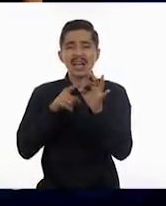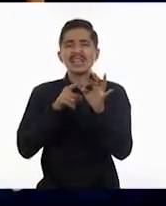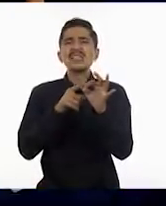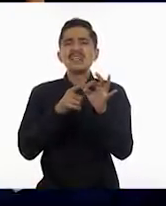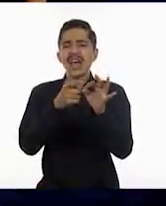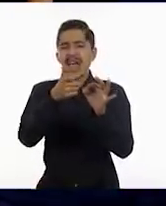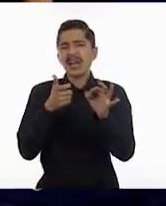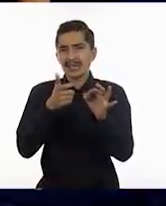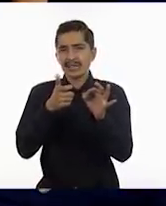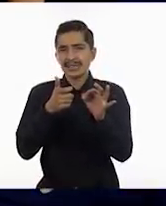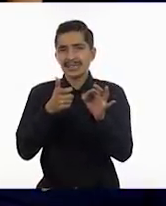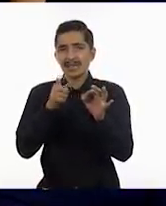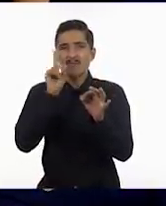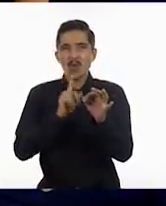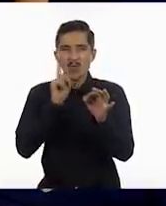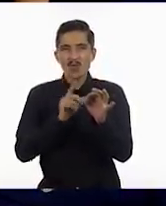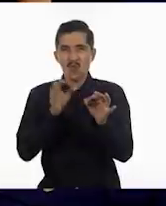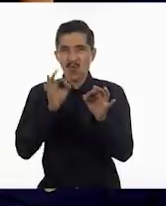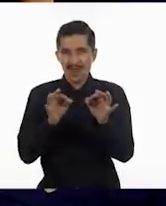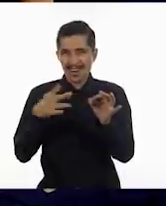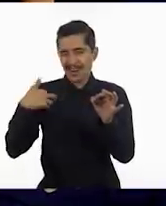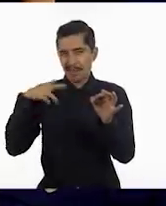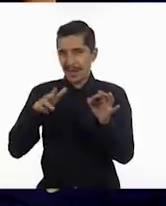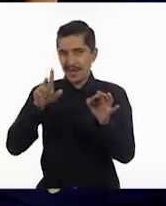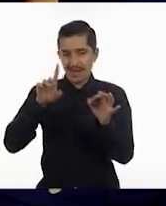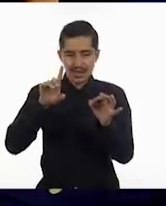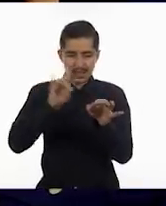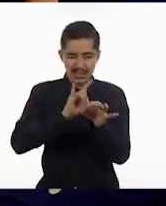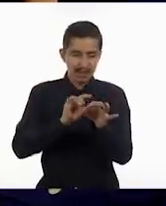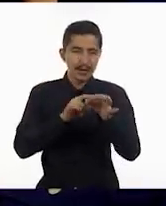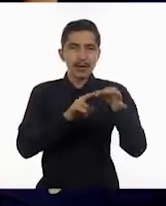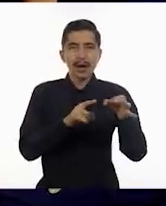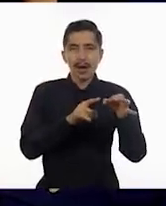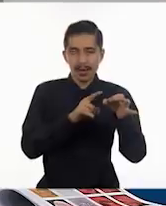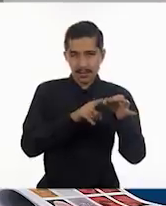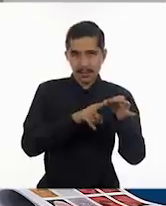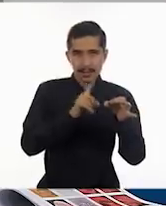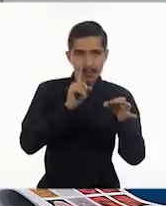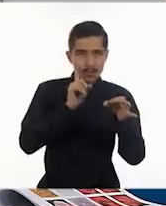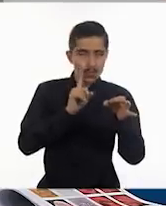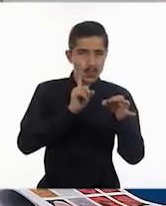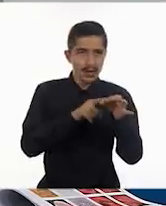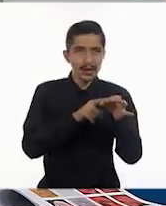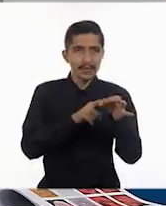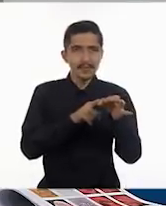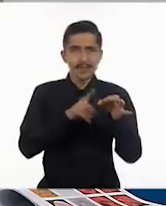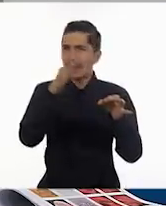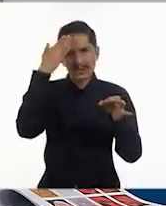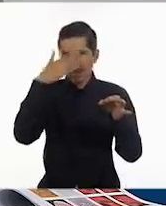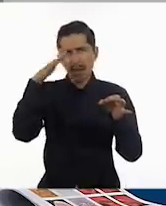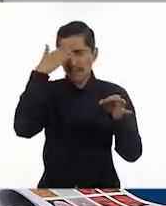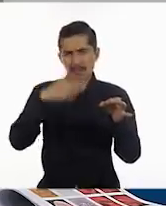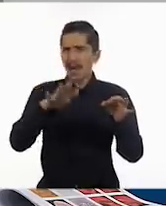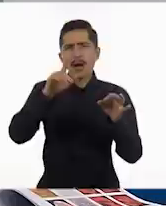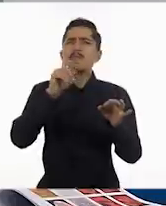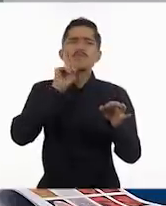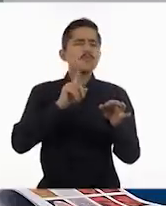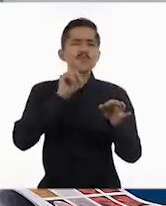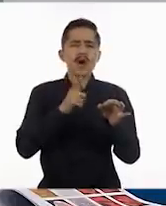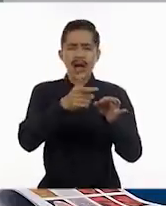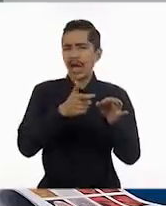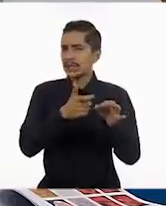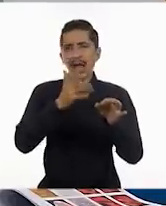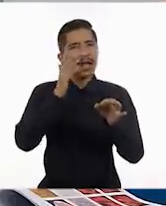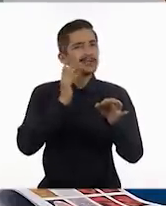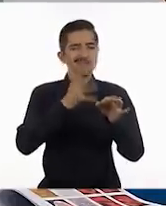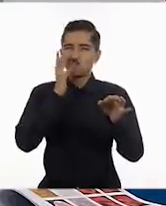óvulo, Así es. ¿cierto? Y esa, la amarilla, Bueno, no propiamente. Ya sabemos que las mujeres siempre tienen X. Entonces, lo que XX. vamos a hacer es